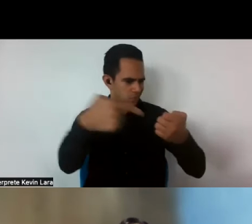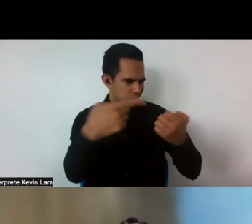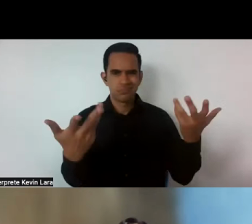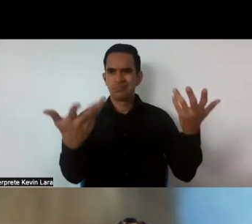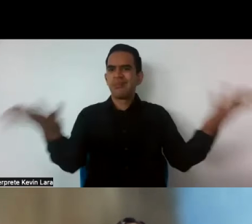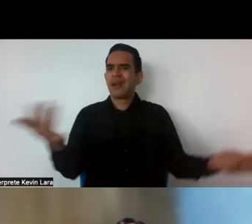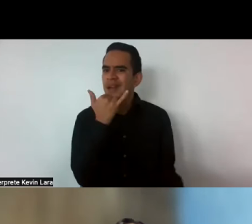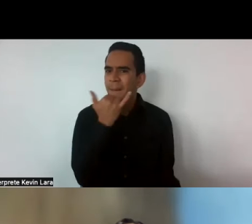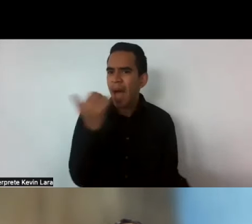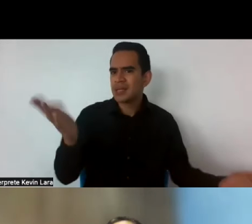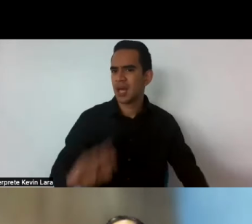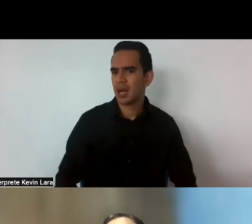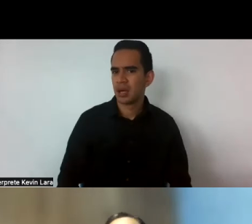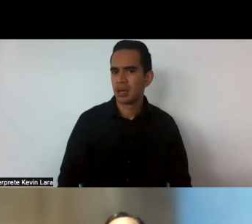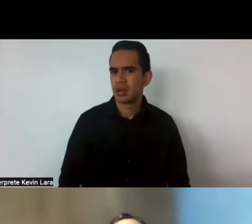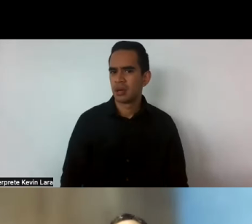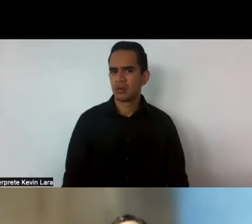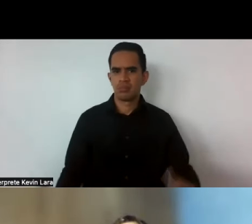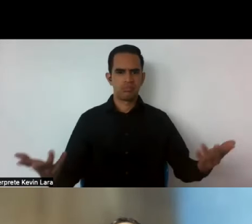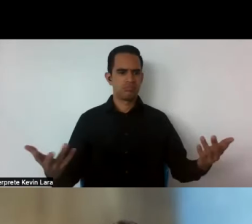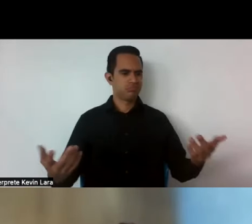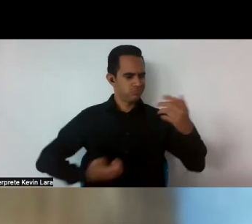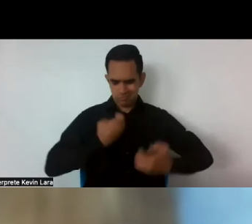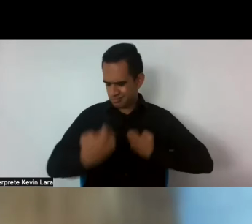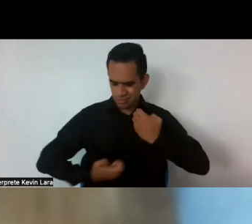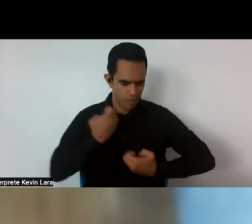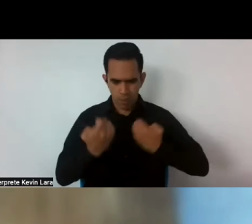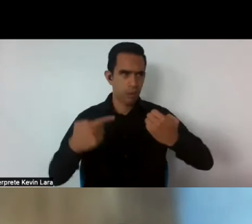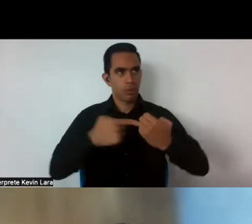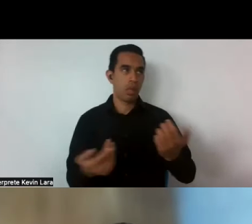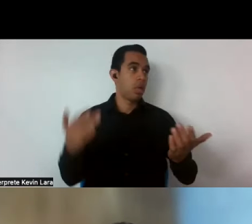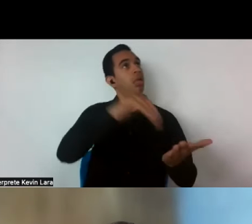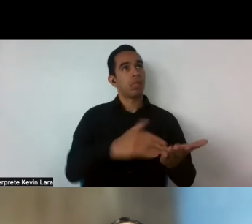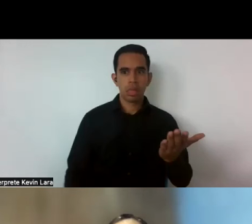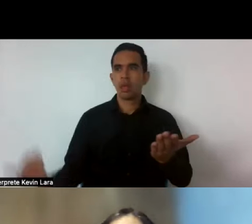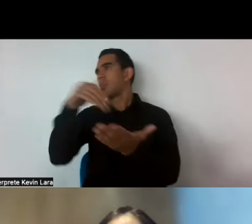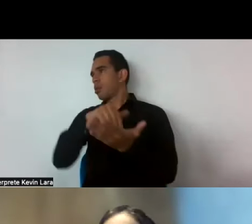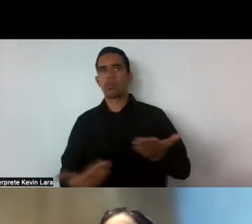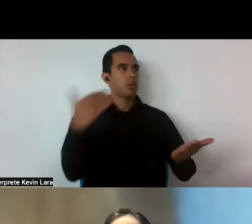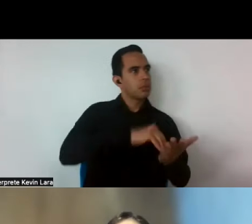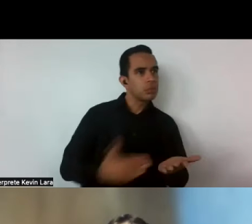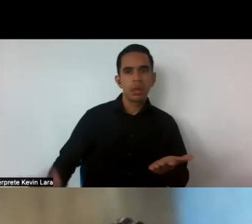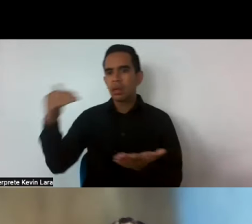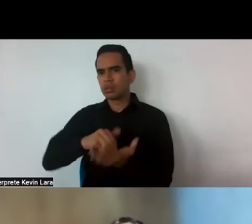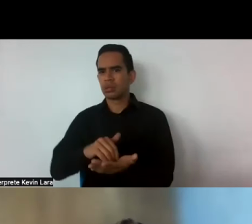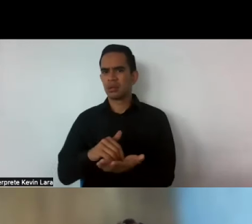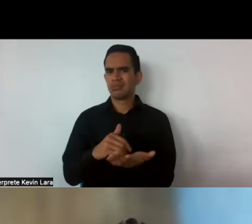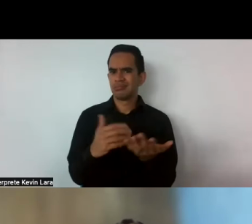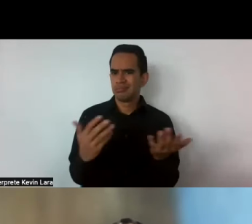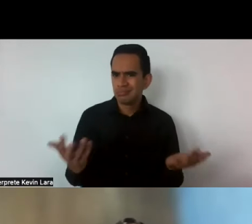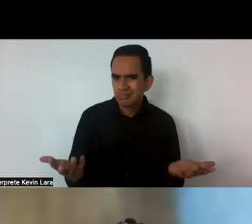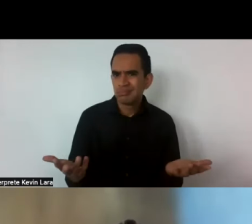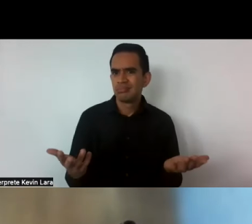las emociones? Porque cada vez más estamos hablando de las emociones. Cada vez más hay personas que